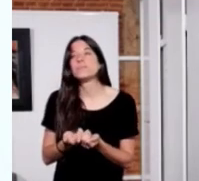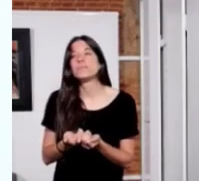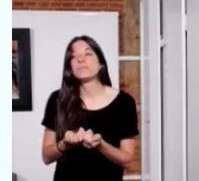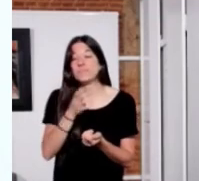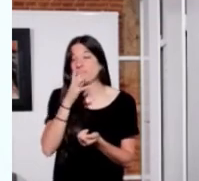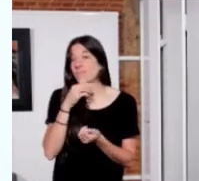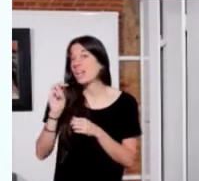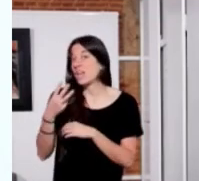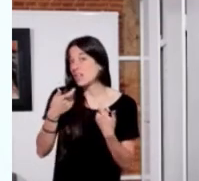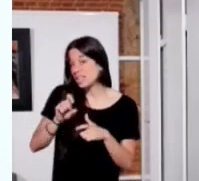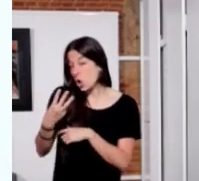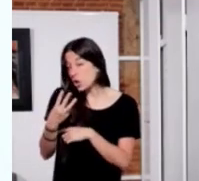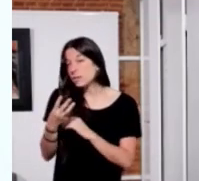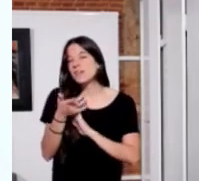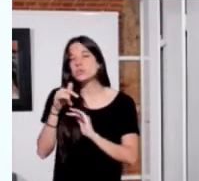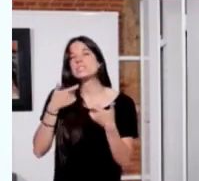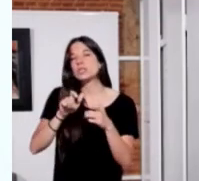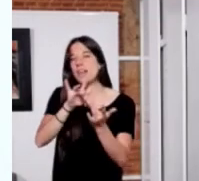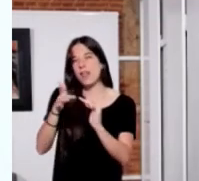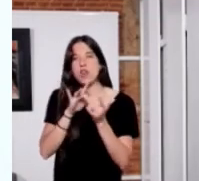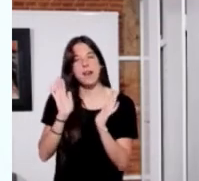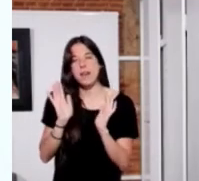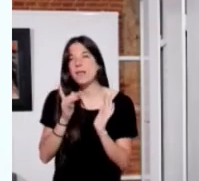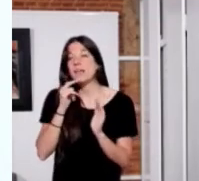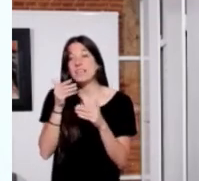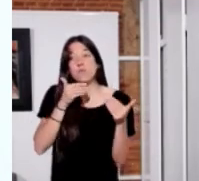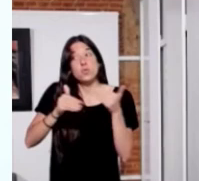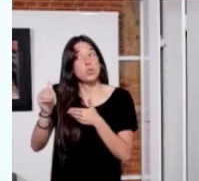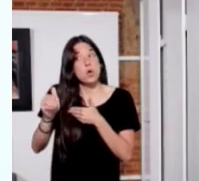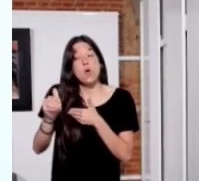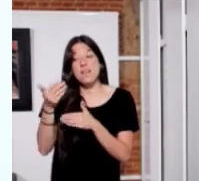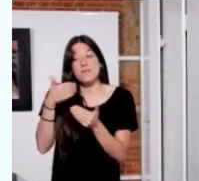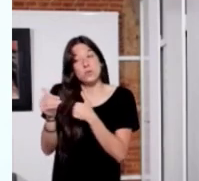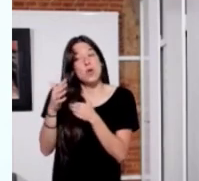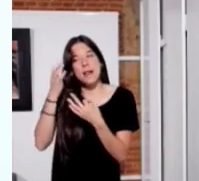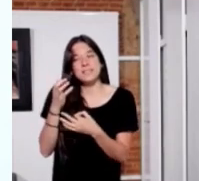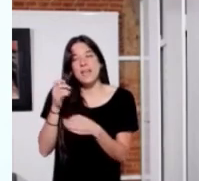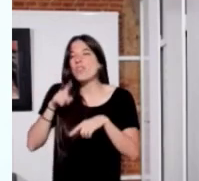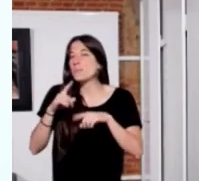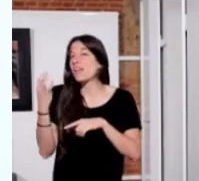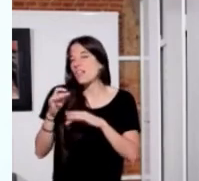el tercer sector es un sector relacional y mucho de su futuro se lo va a jugar en esa relacionalidad.